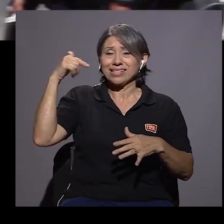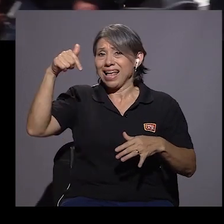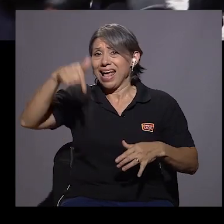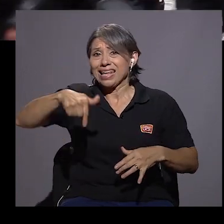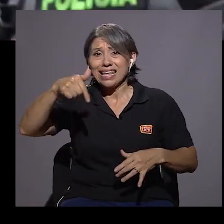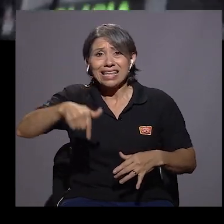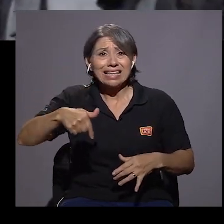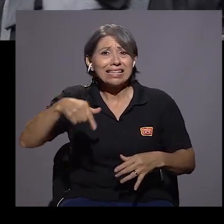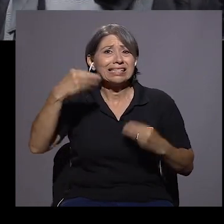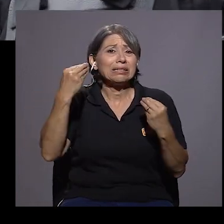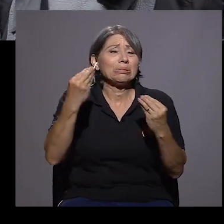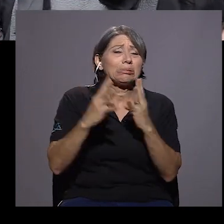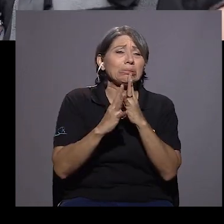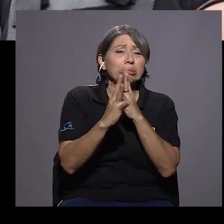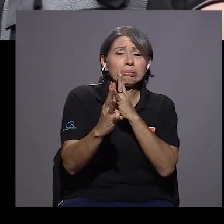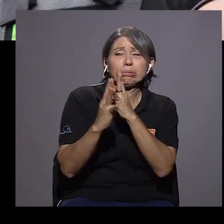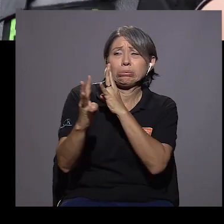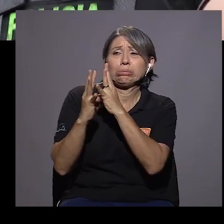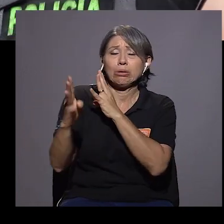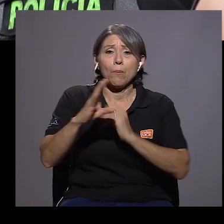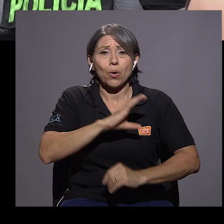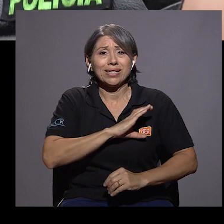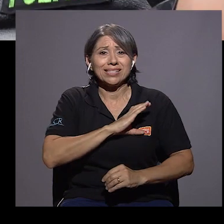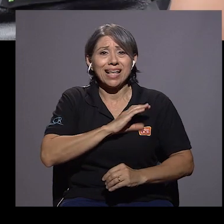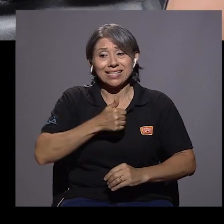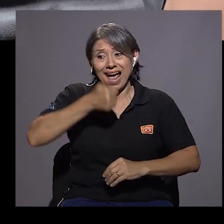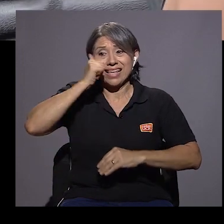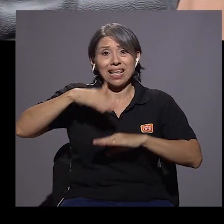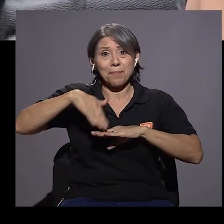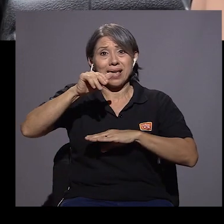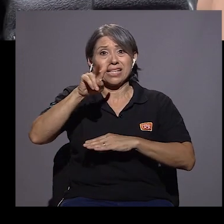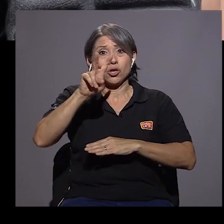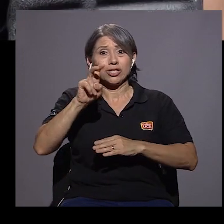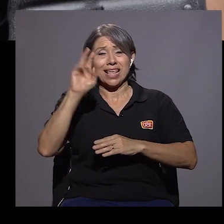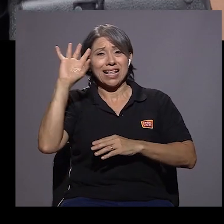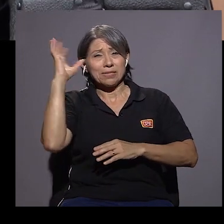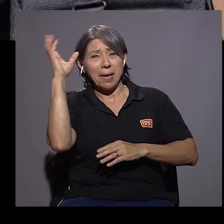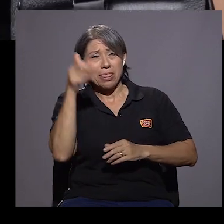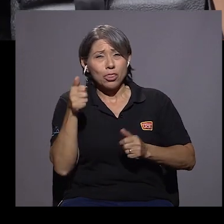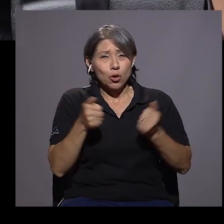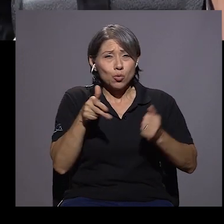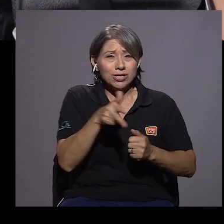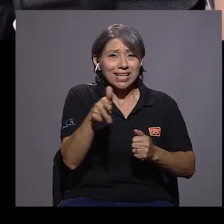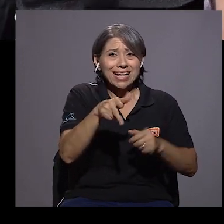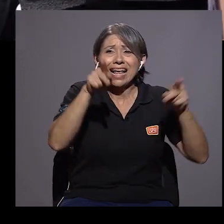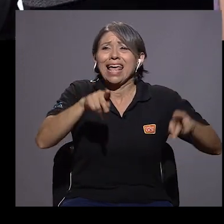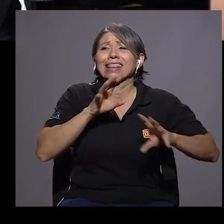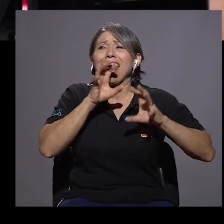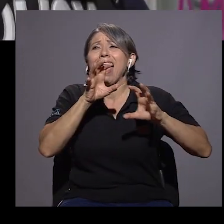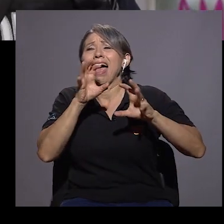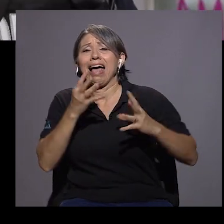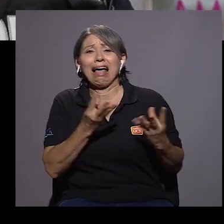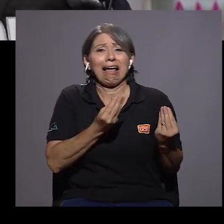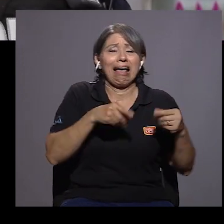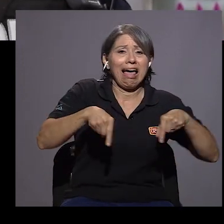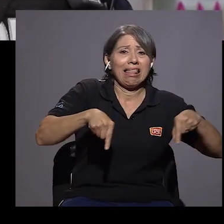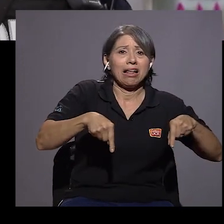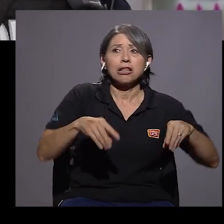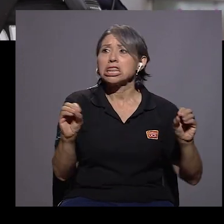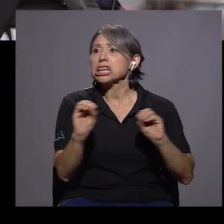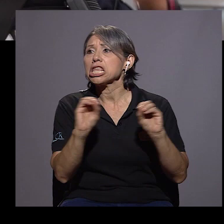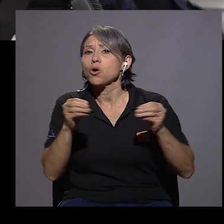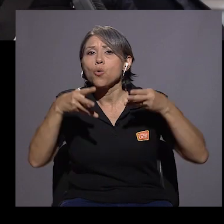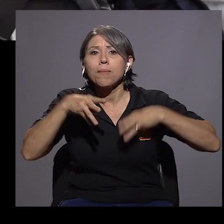una eterna fila de policías. Ayer eran más de 200 patrullas, la gente gritaba, la gente atemorizada y nadie, ningún